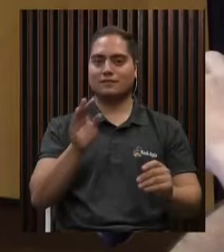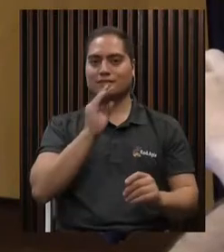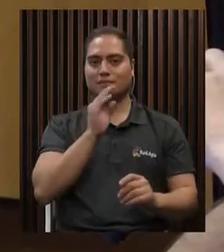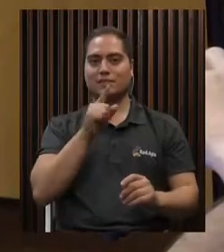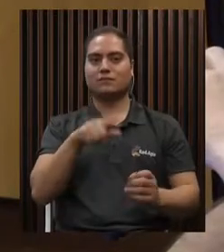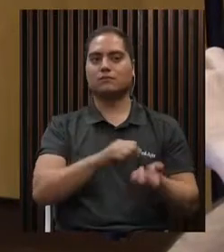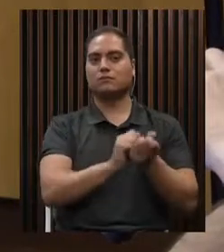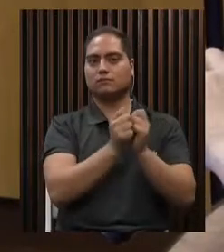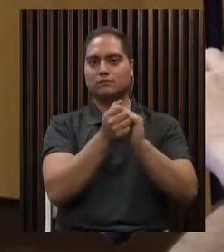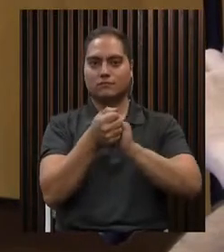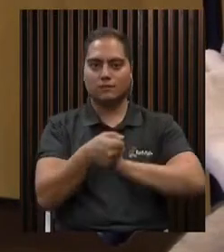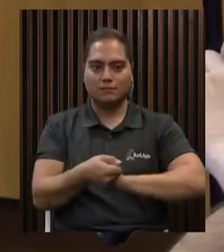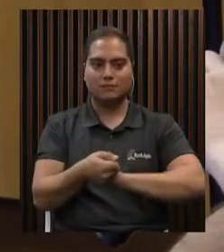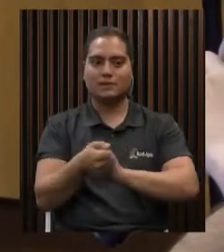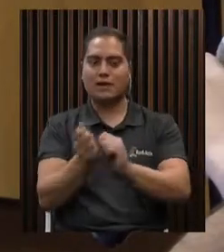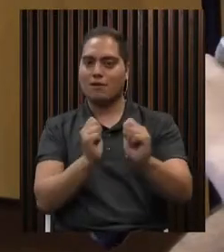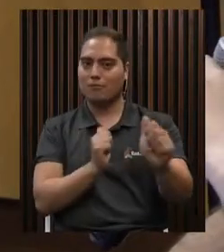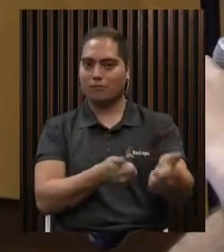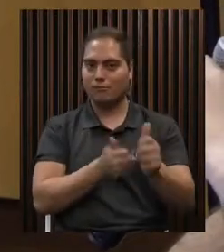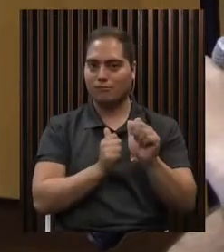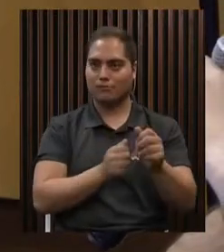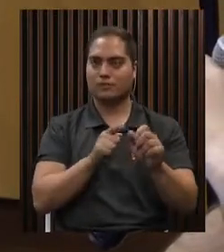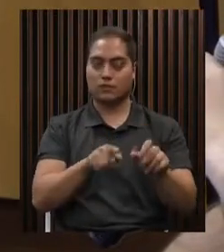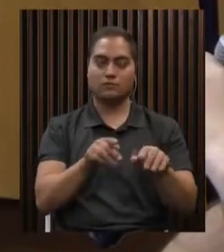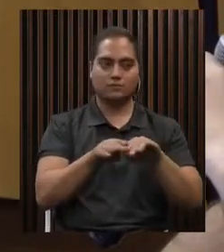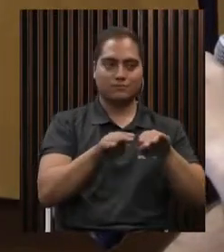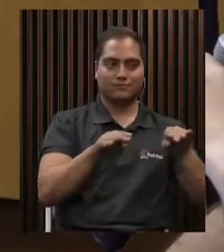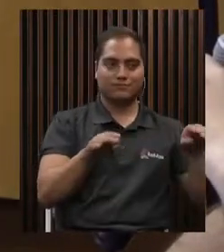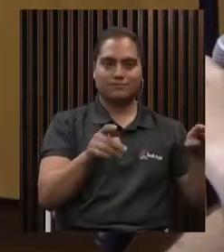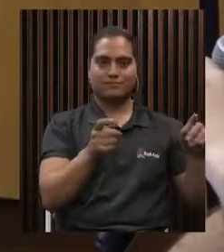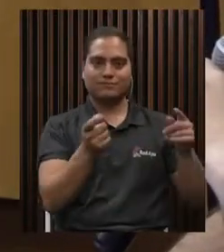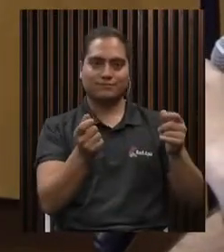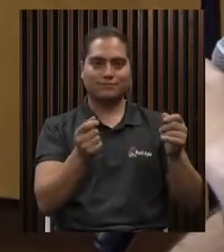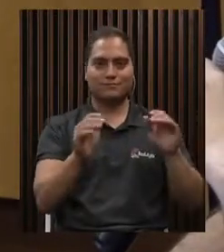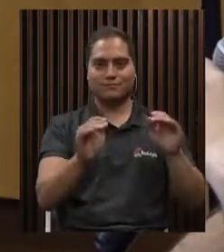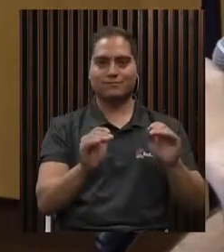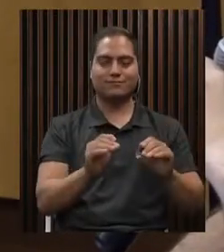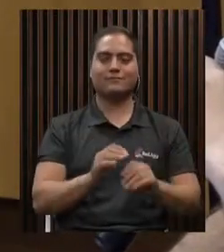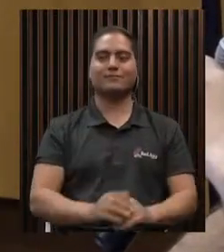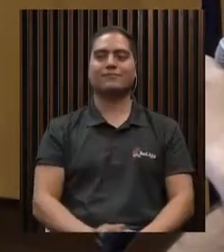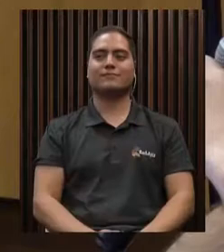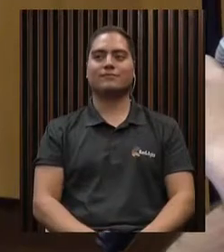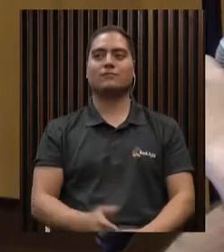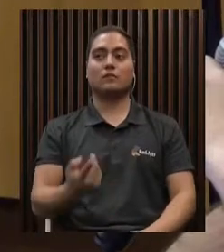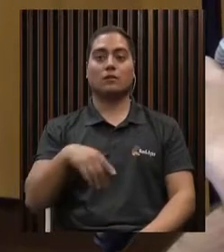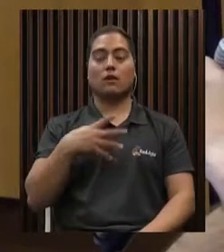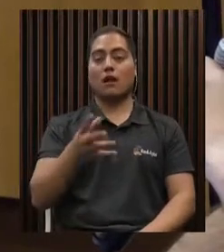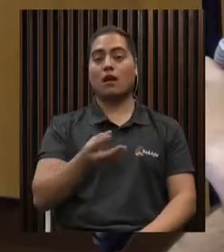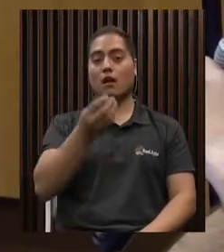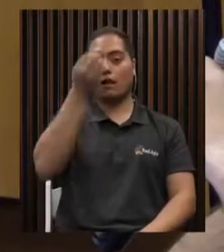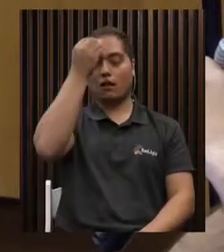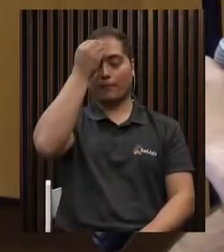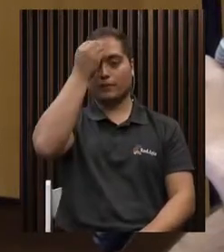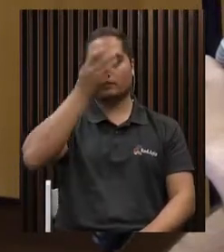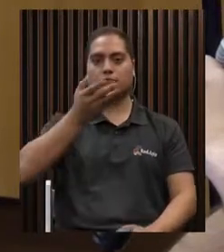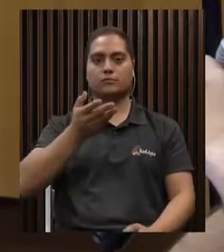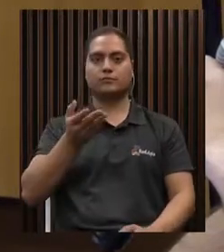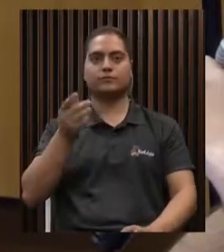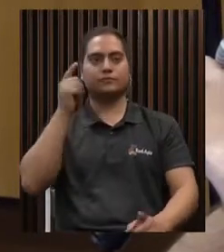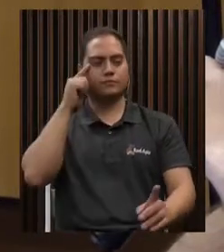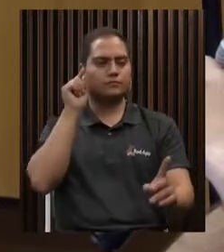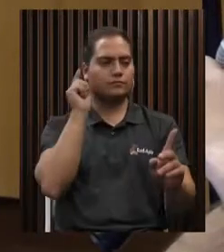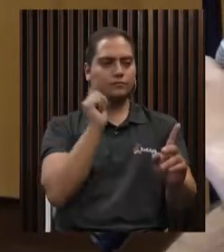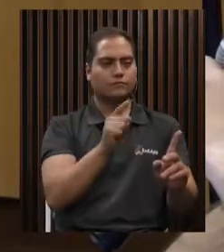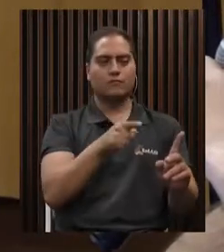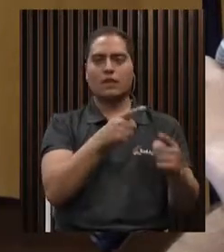elemento desafiante, lo que hace que también sean similares. Por ejemplo, se puede aprender a cómo a referirse a la diferencia,